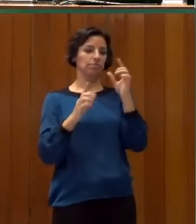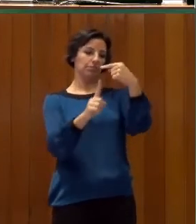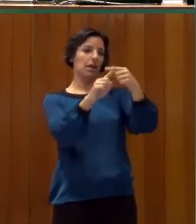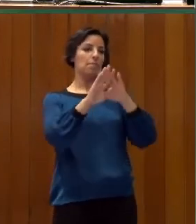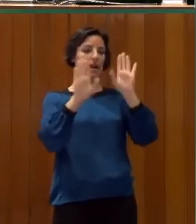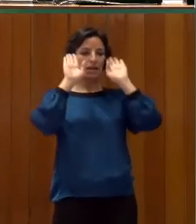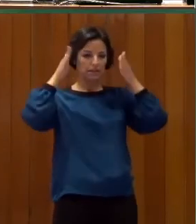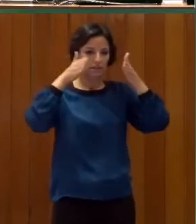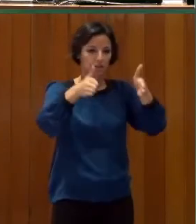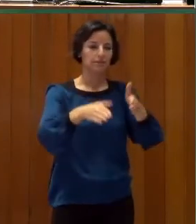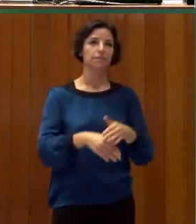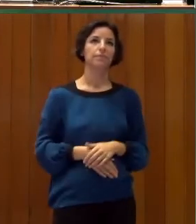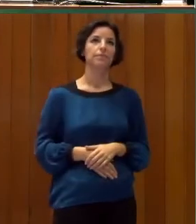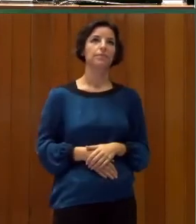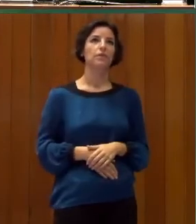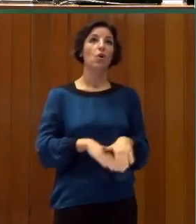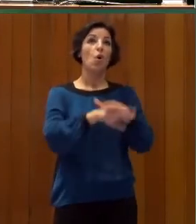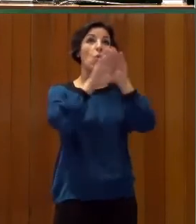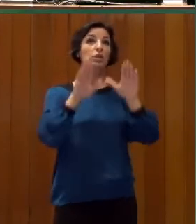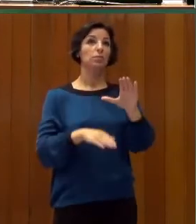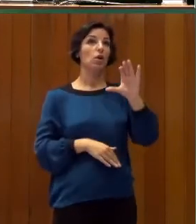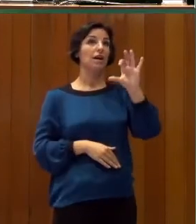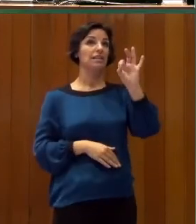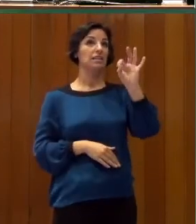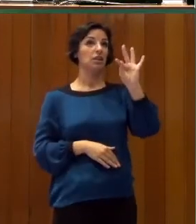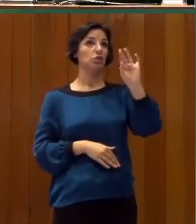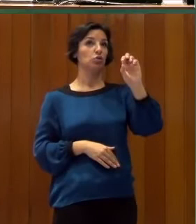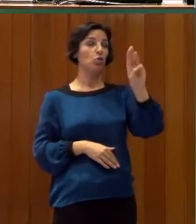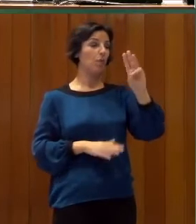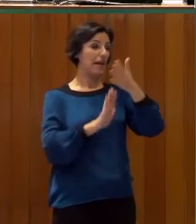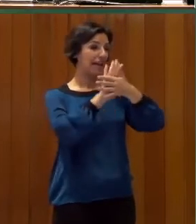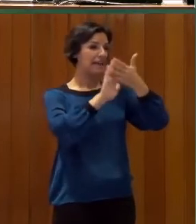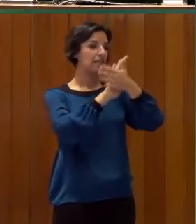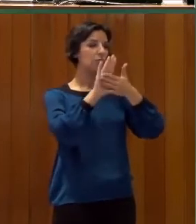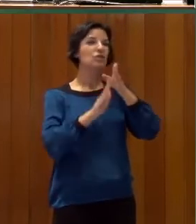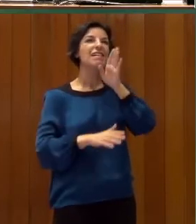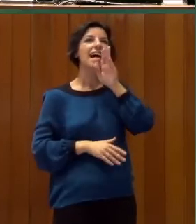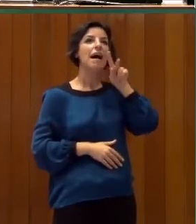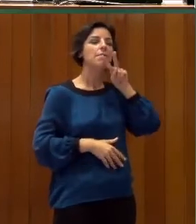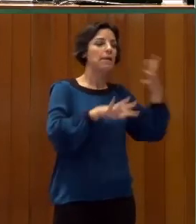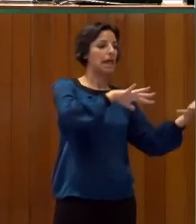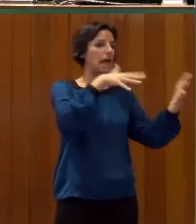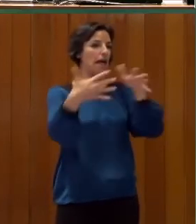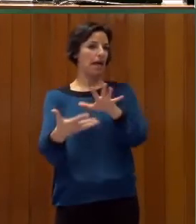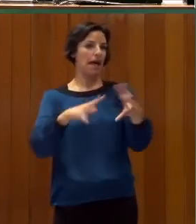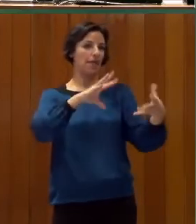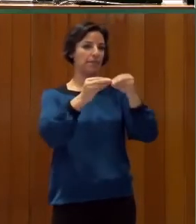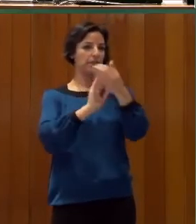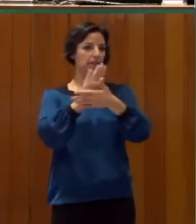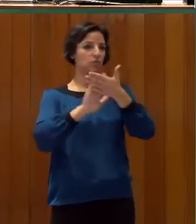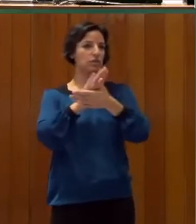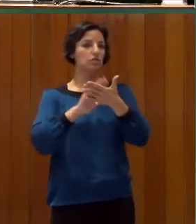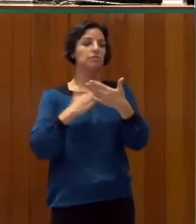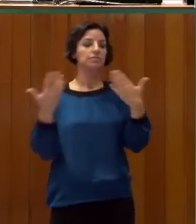Y por último, el Stroop en lengua de signos es una versión que hemos adaptado del Stroop verbal. Consiste en responder